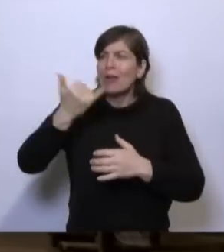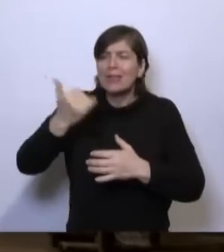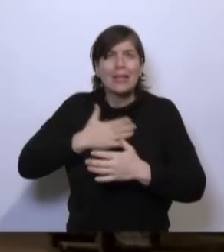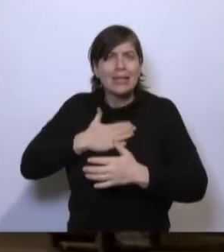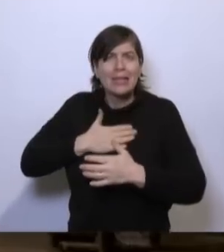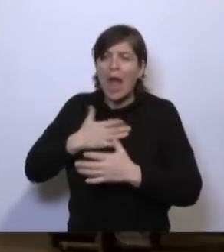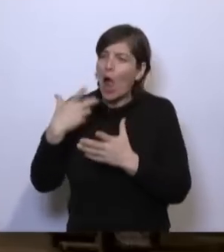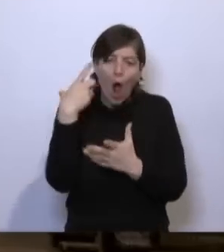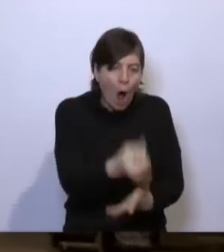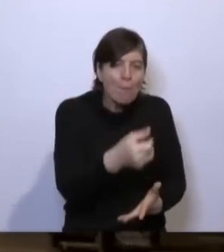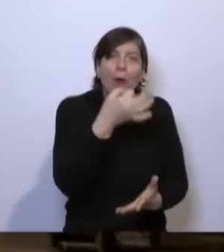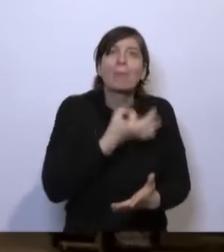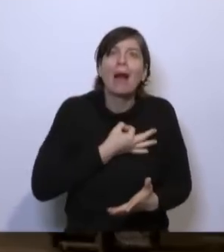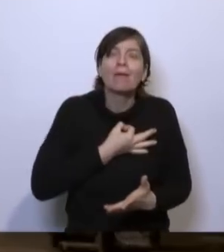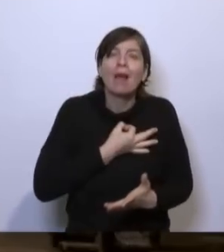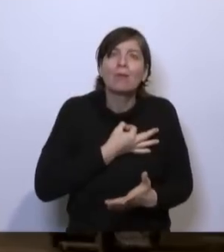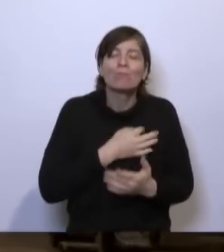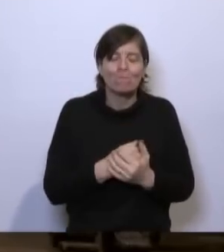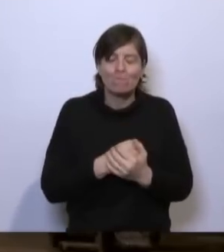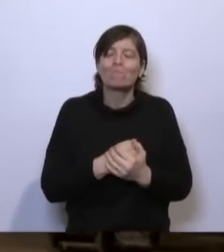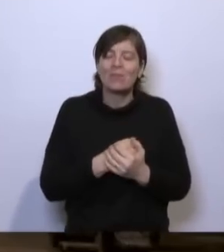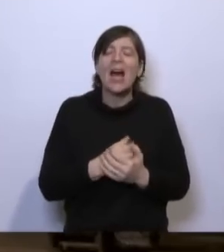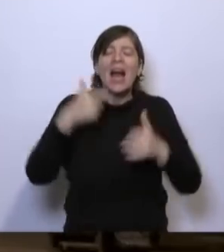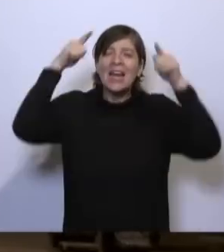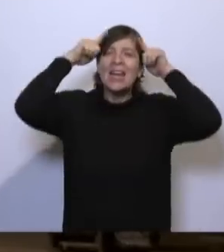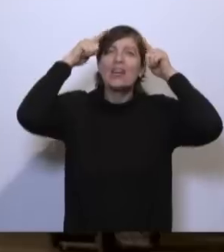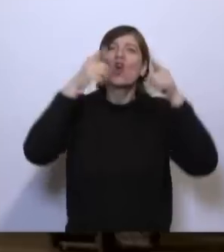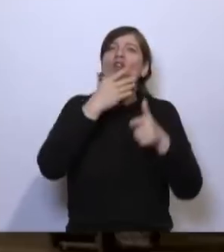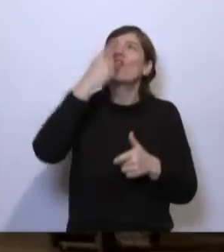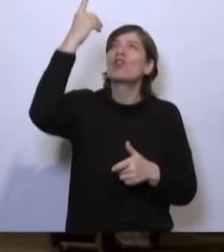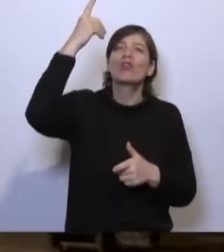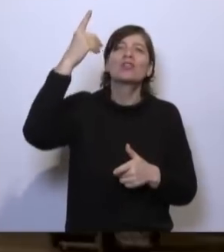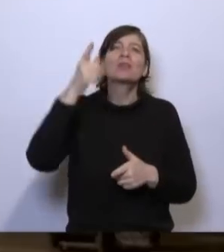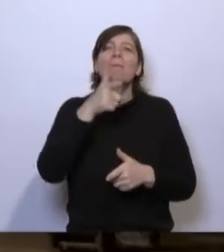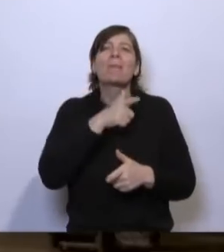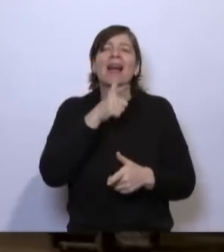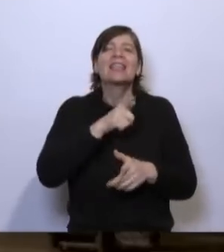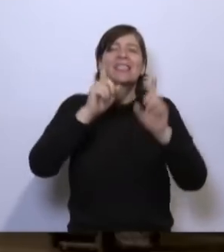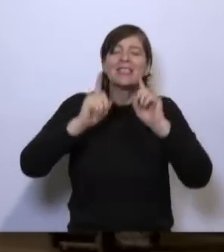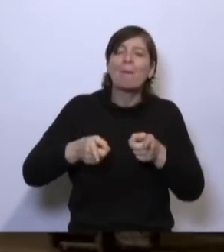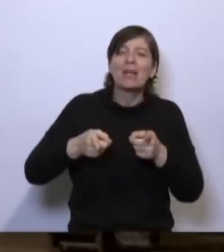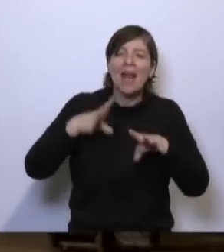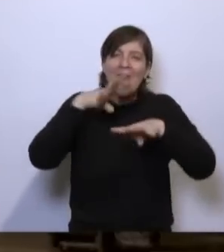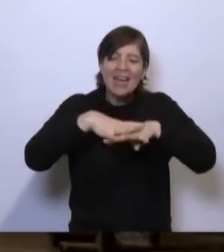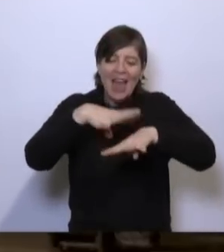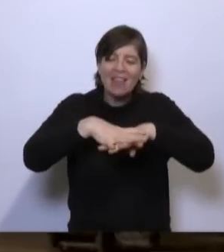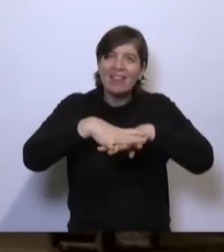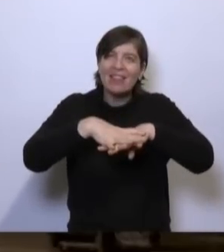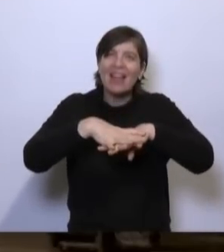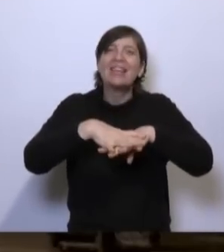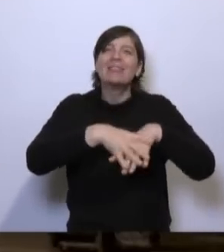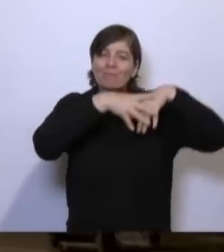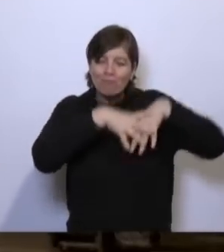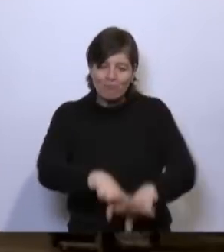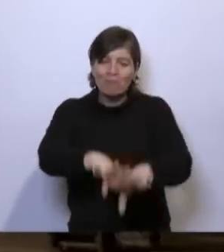tenía y la compró. El reino de los cielos se parece también a una red que se